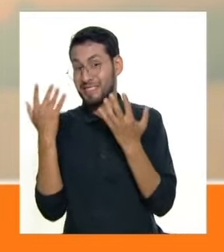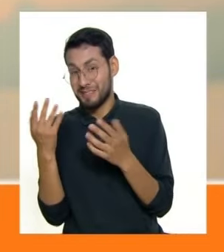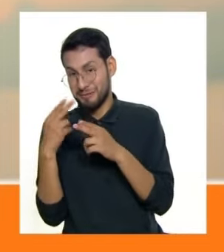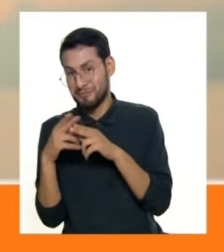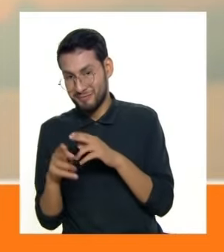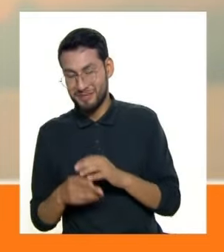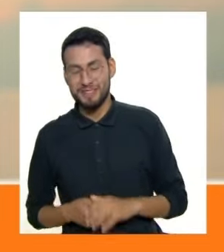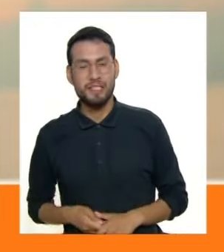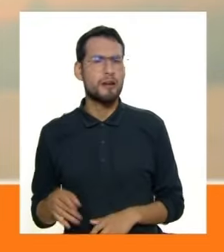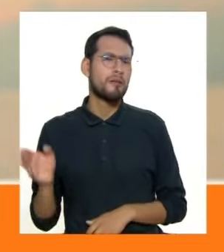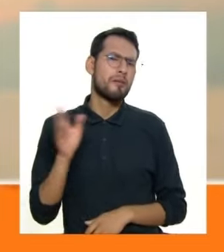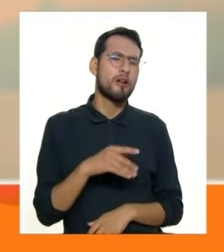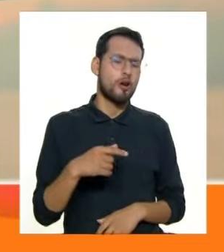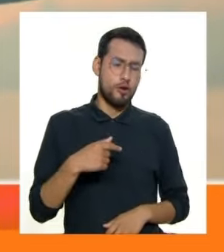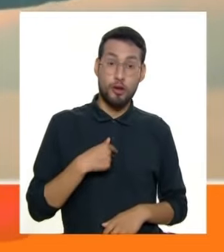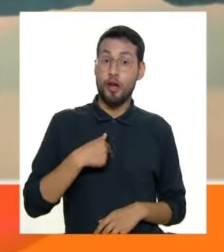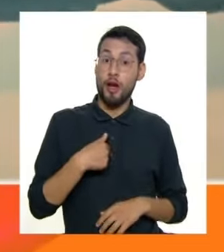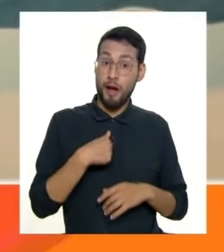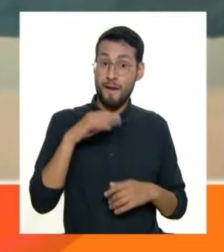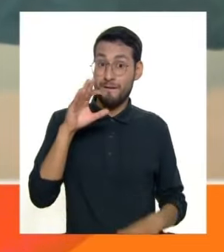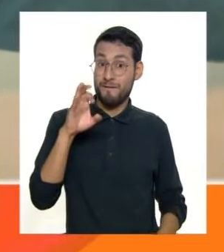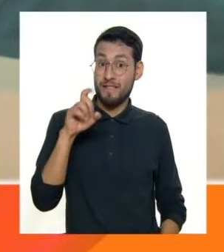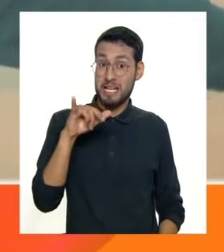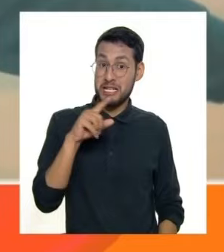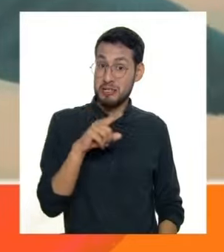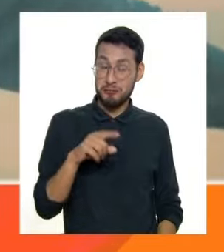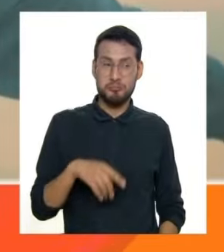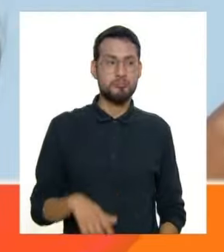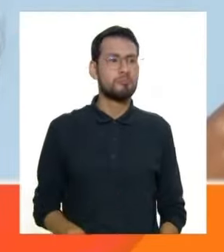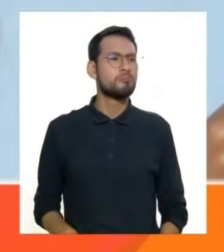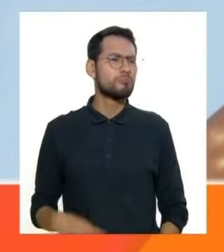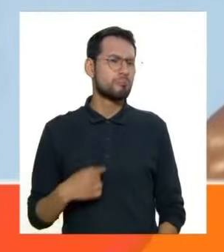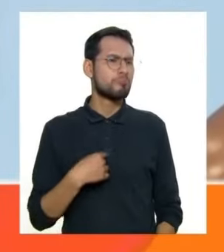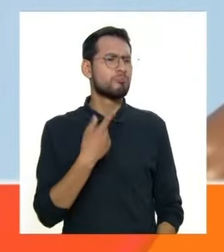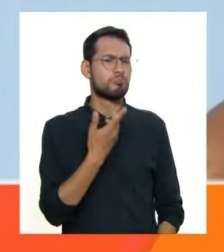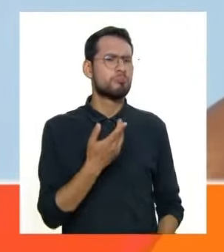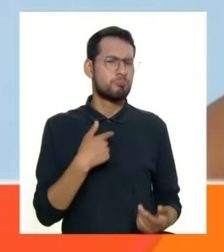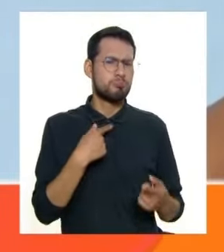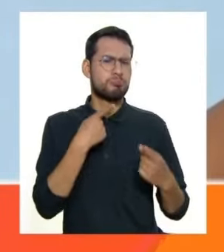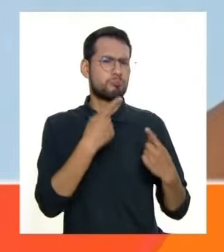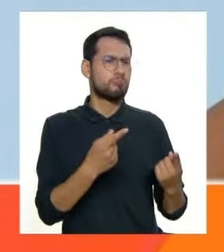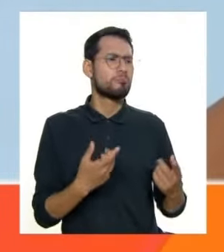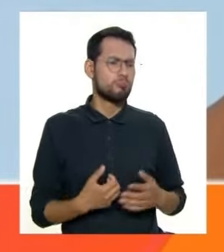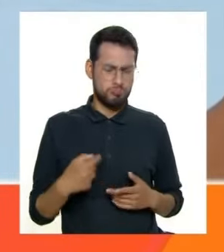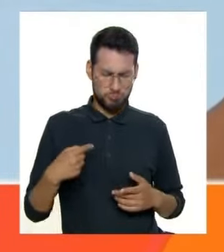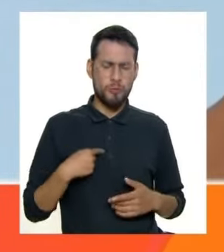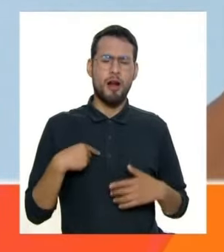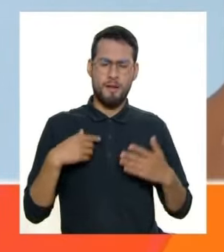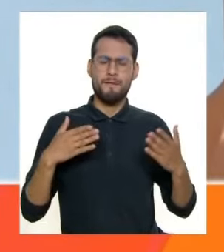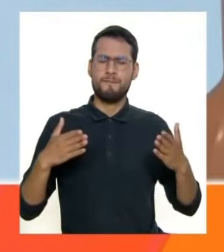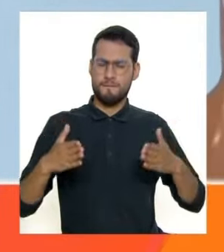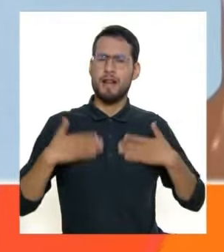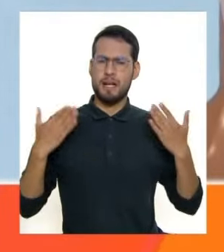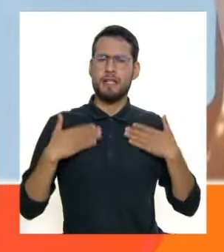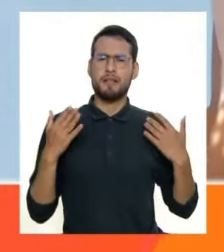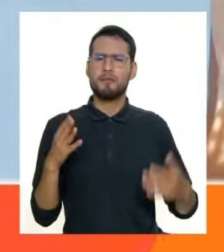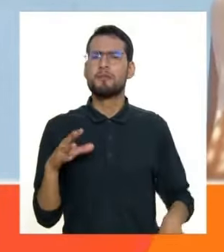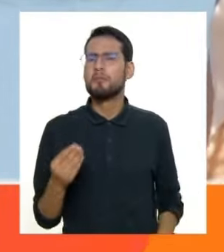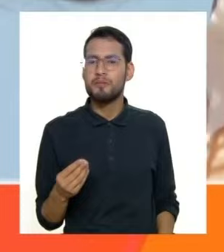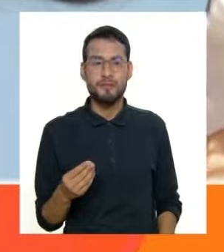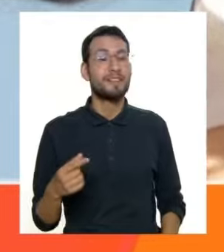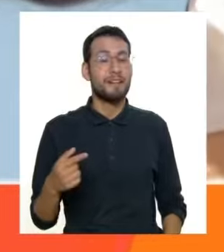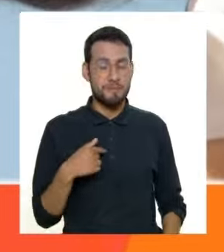tú me preguntas, ¿soy feliz? Yo creo decir con mucha imponencia que soy feliz. ¿Por qué? porque he